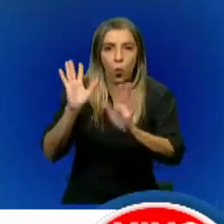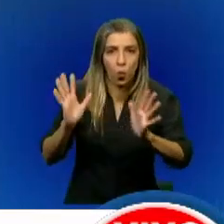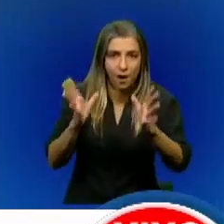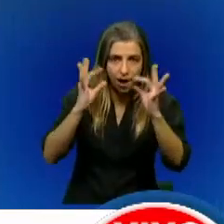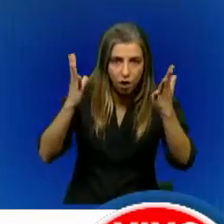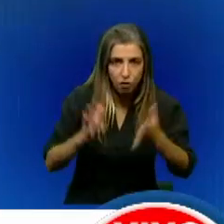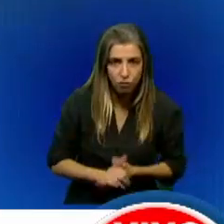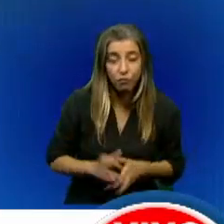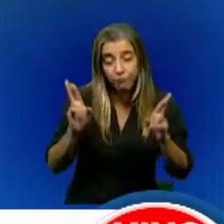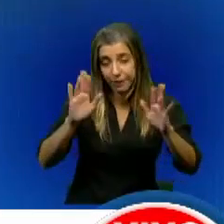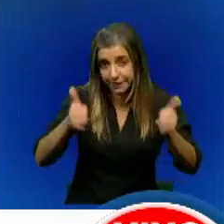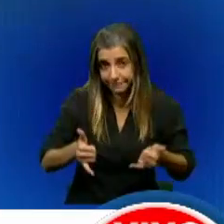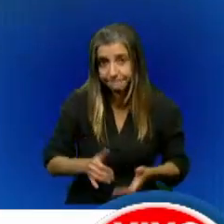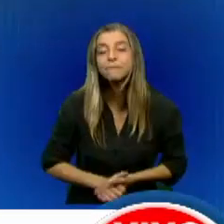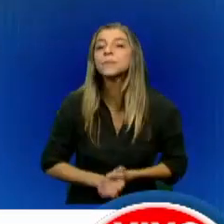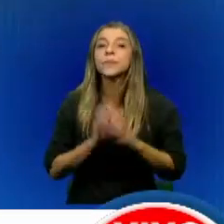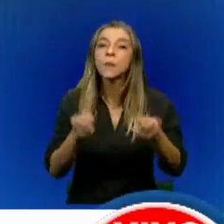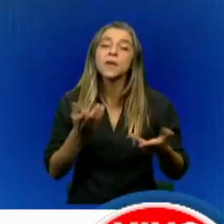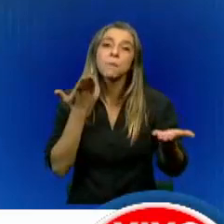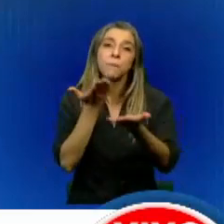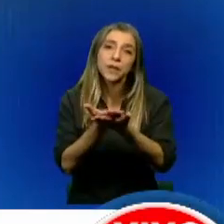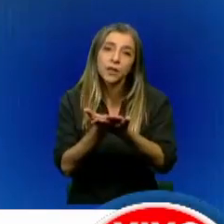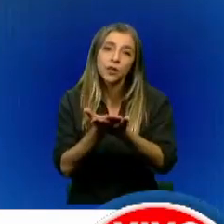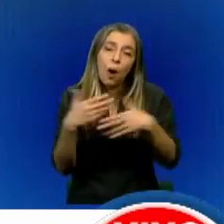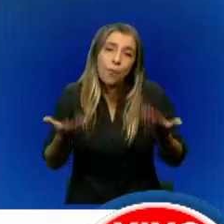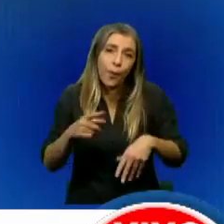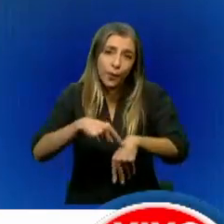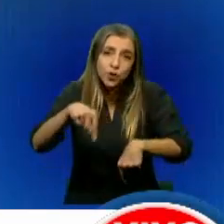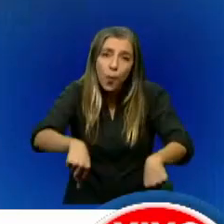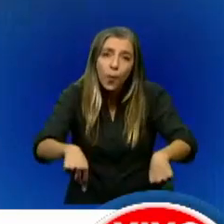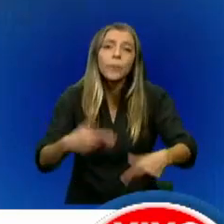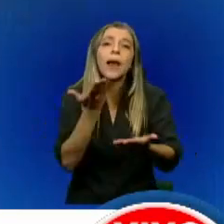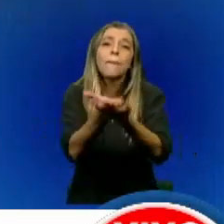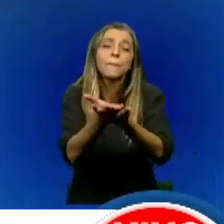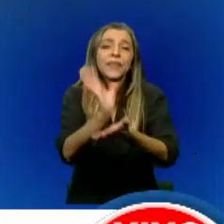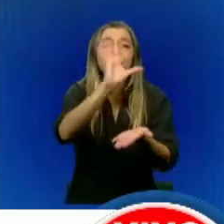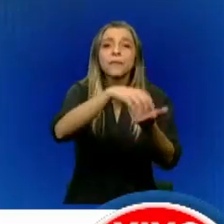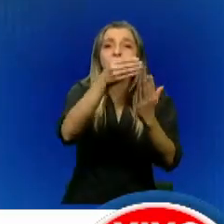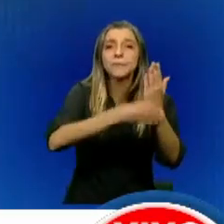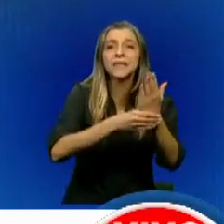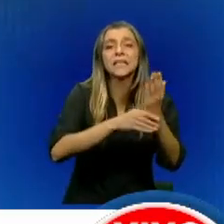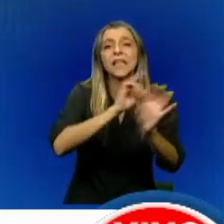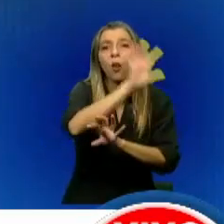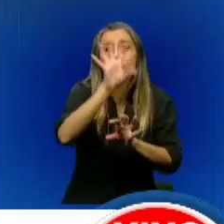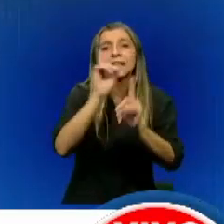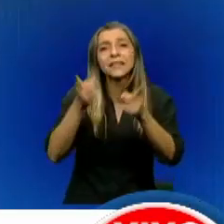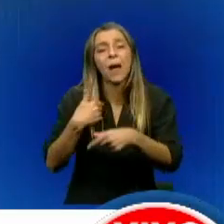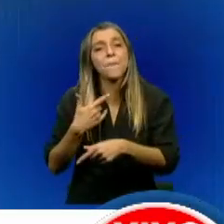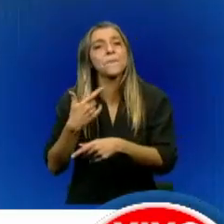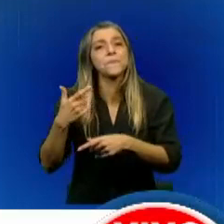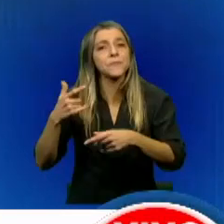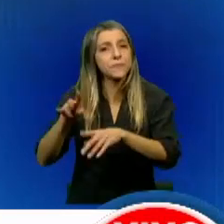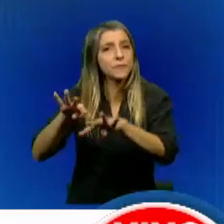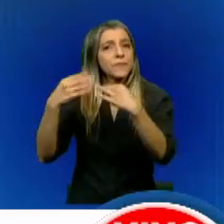les voy a pedir, voy a aprovechar para pedirles al Ministerio del Interior y a la Cámara Nacional Electoral que arbitren los